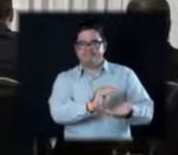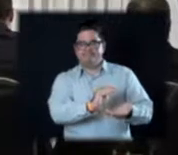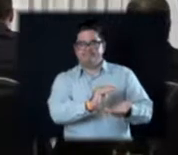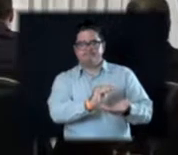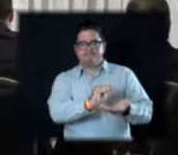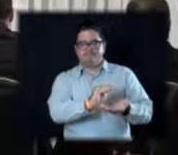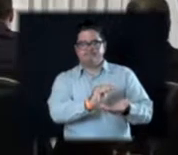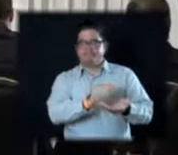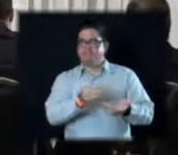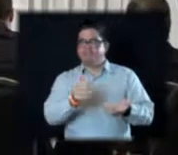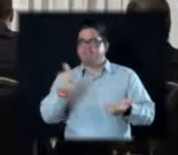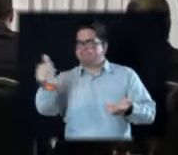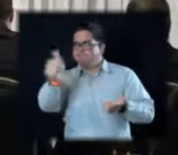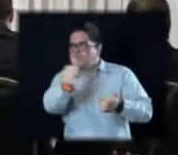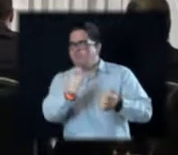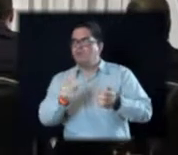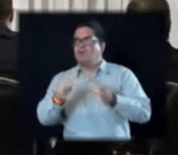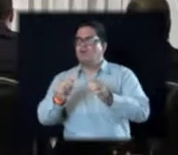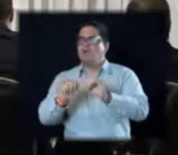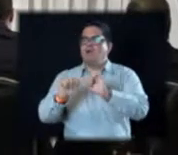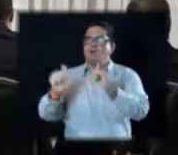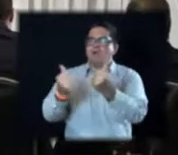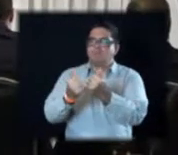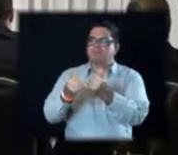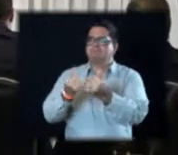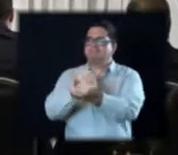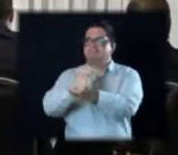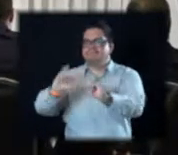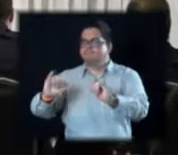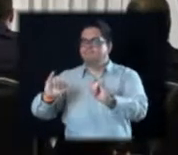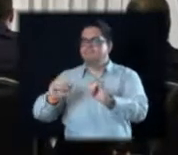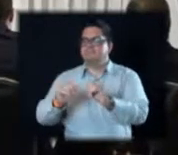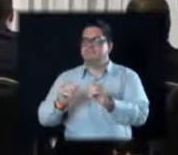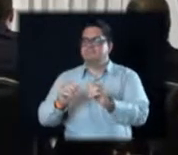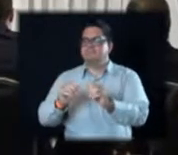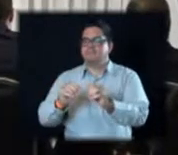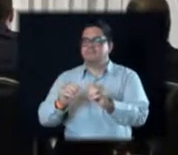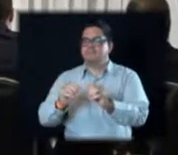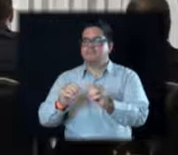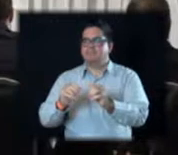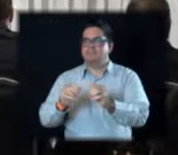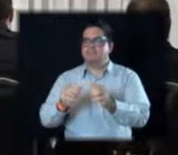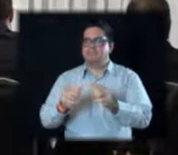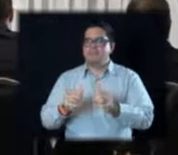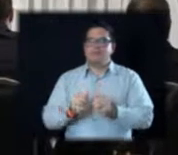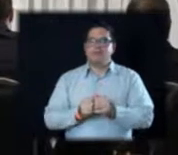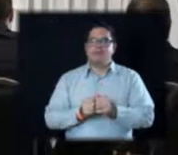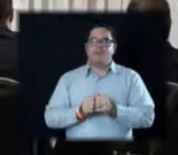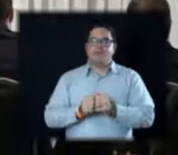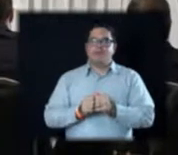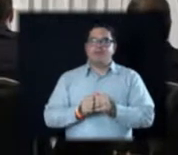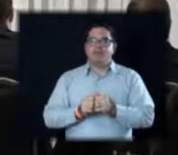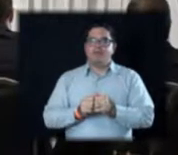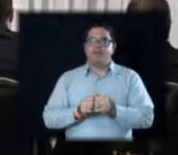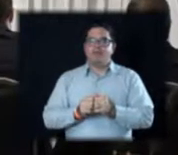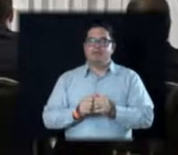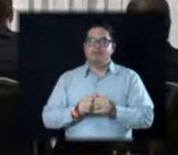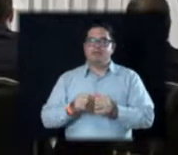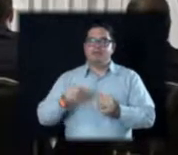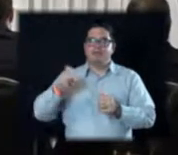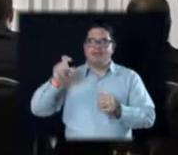los consideran como autónomos, paralela, no quiere decir que las fuentes de ingresos no son dinero del impuesto